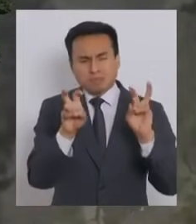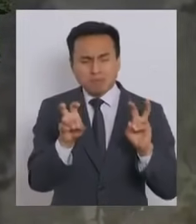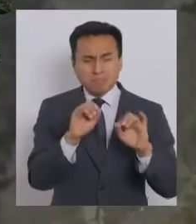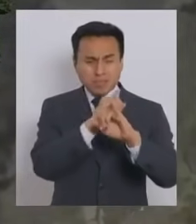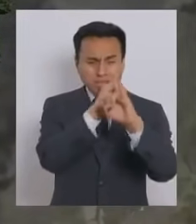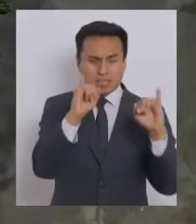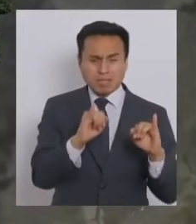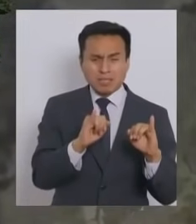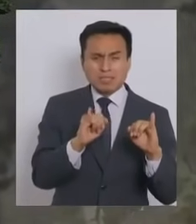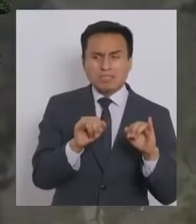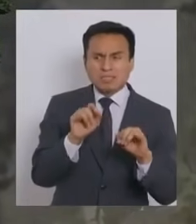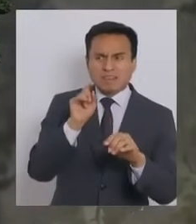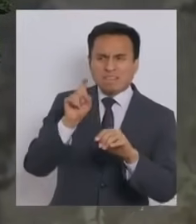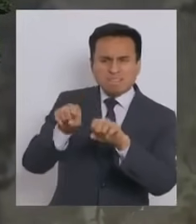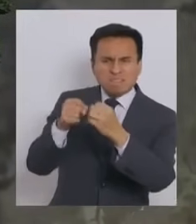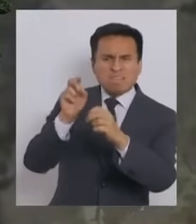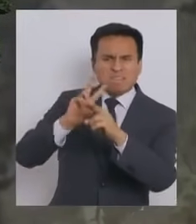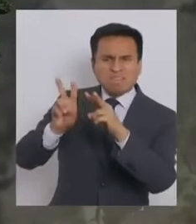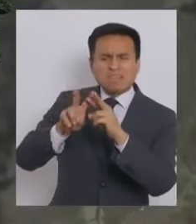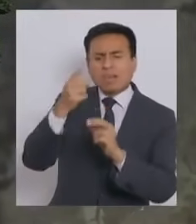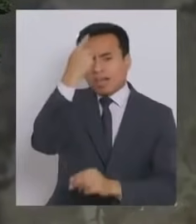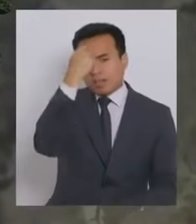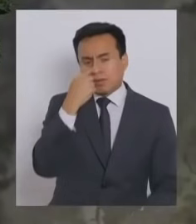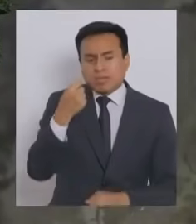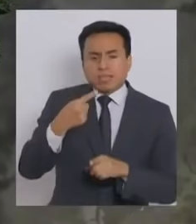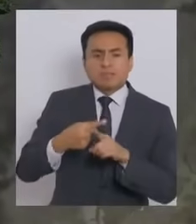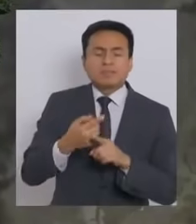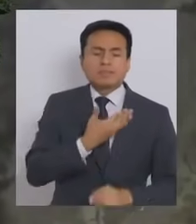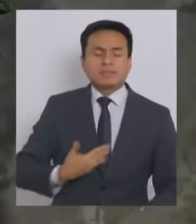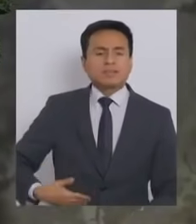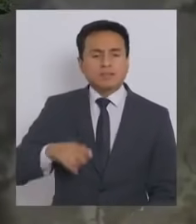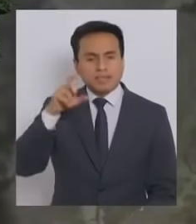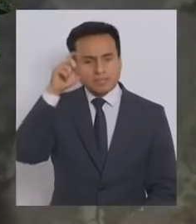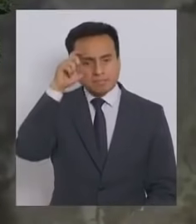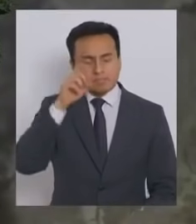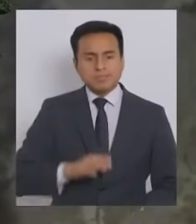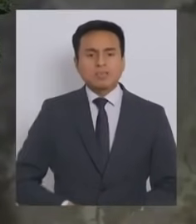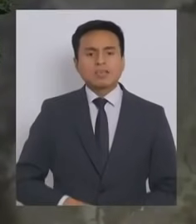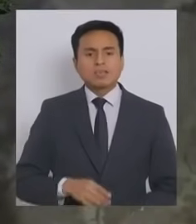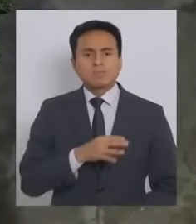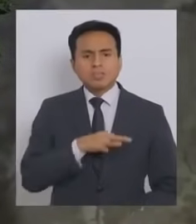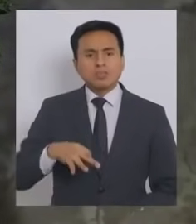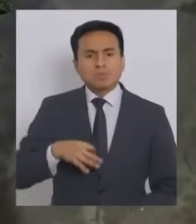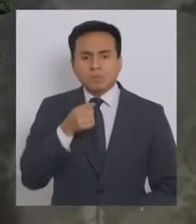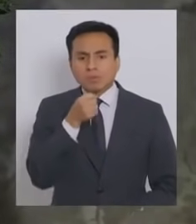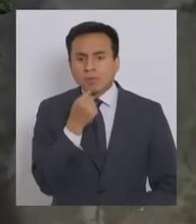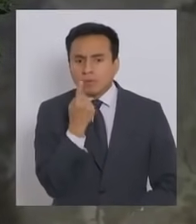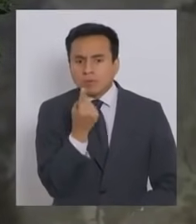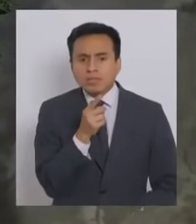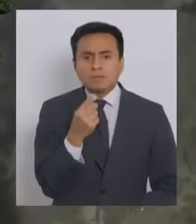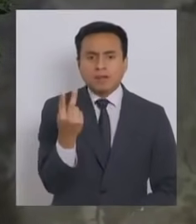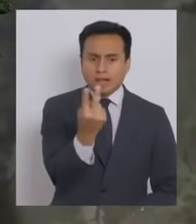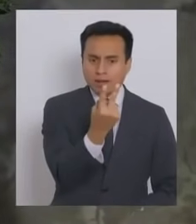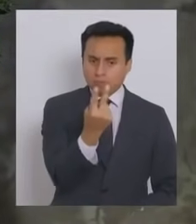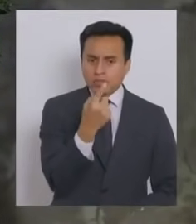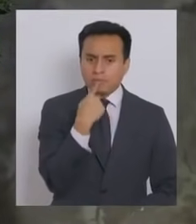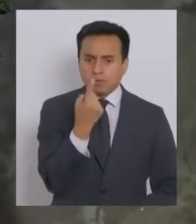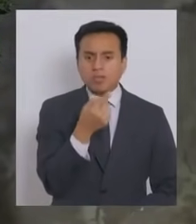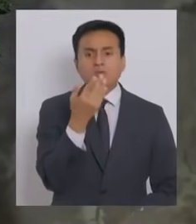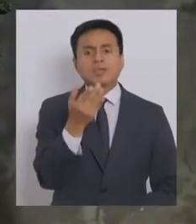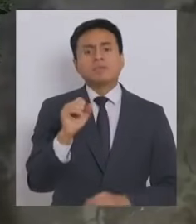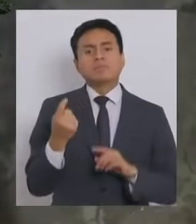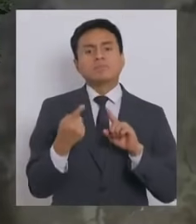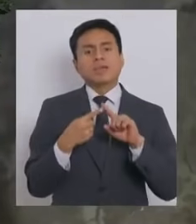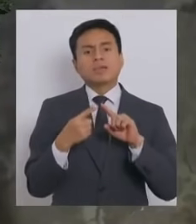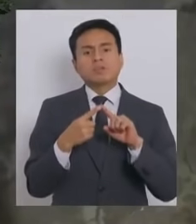esta vandalización que se ha hecho a la imagen del expresidente Salvador Allende. Ministro, una pregunta para ambos. Primero usted, respecto